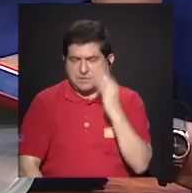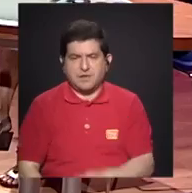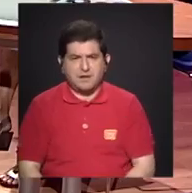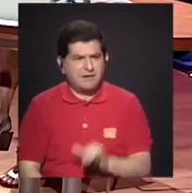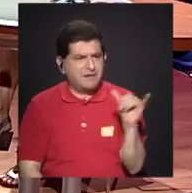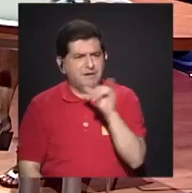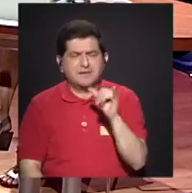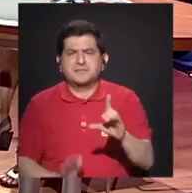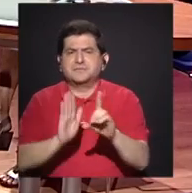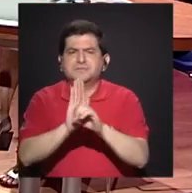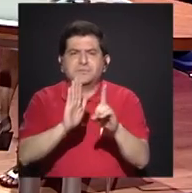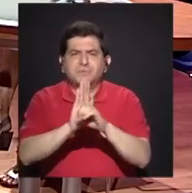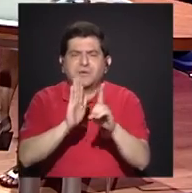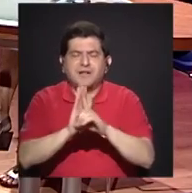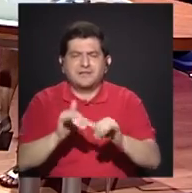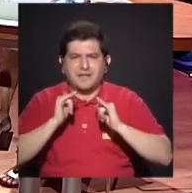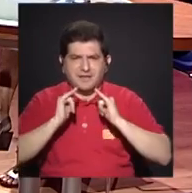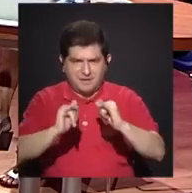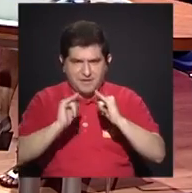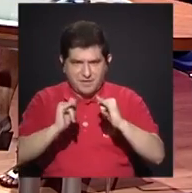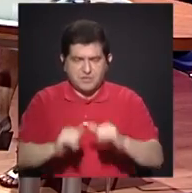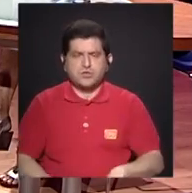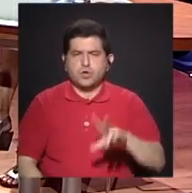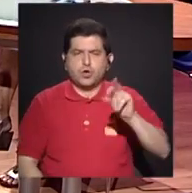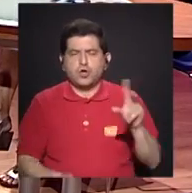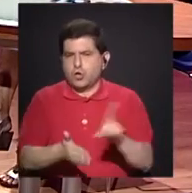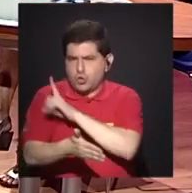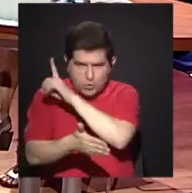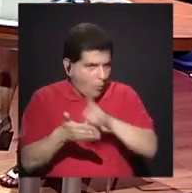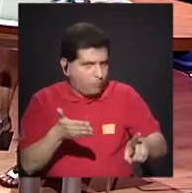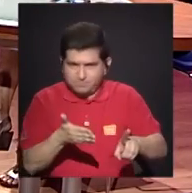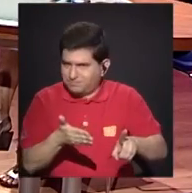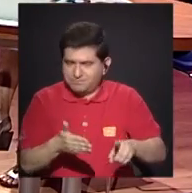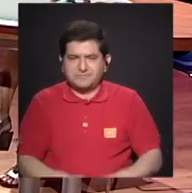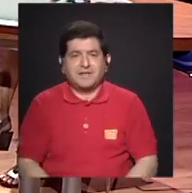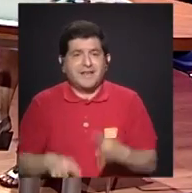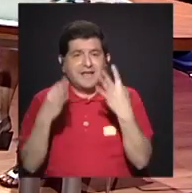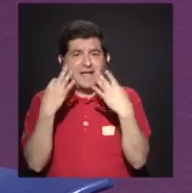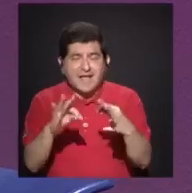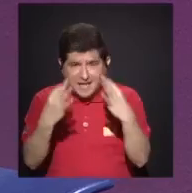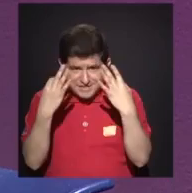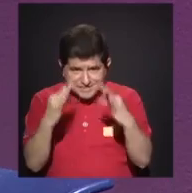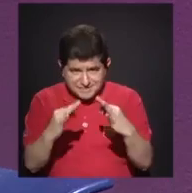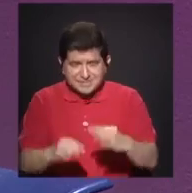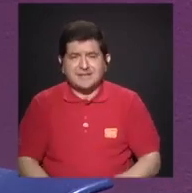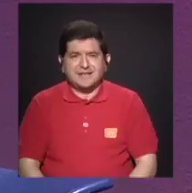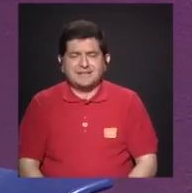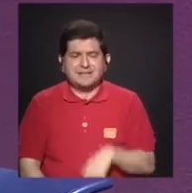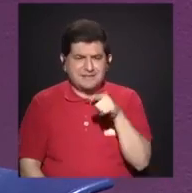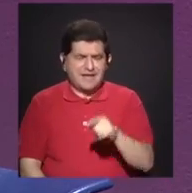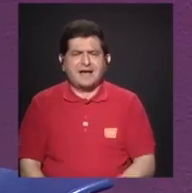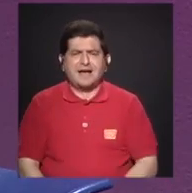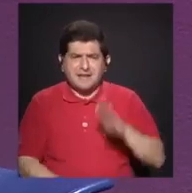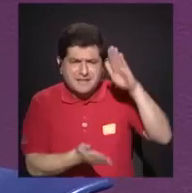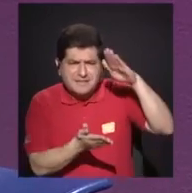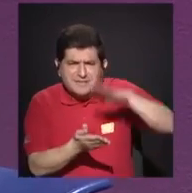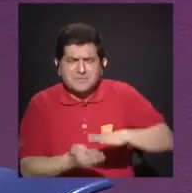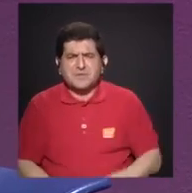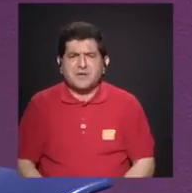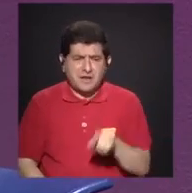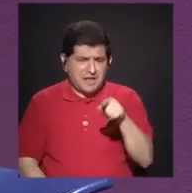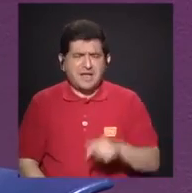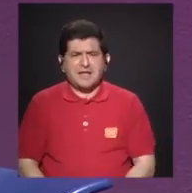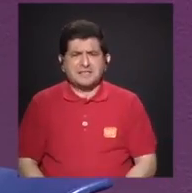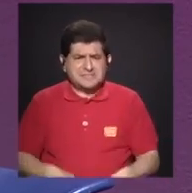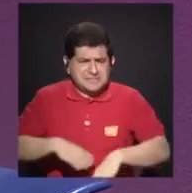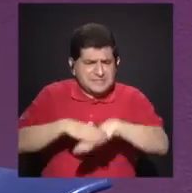tiene que ver con el derecho a la igualdad y a la no discriminación. Es tratar de paliar la exclusión y la